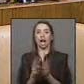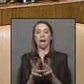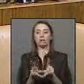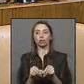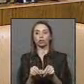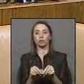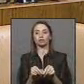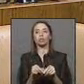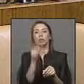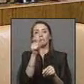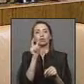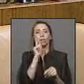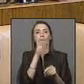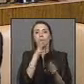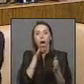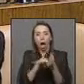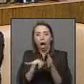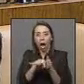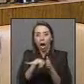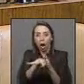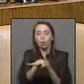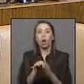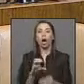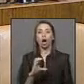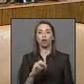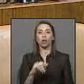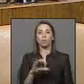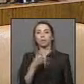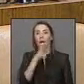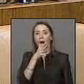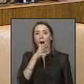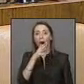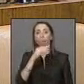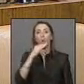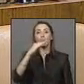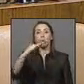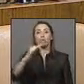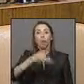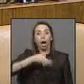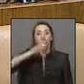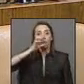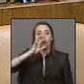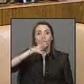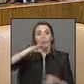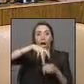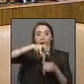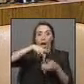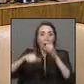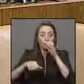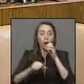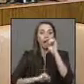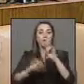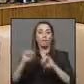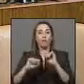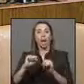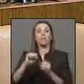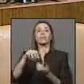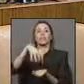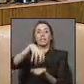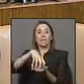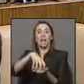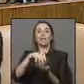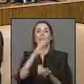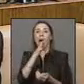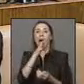de regantes, los comités de agua potable rural, porque las plantas desaladoras también tienen que cumplir